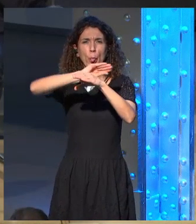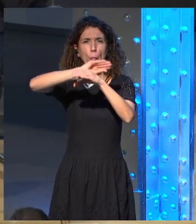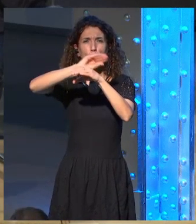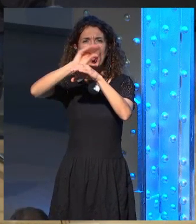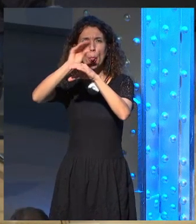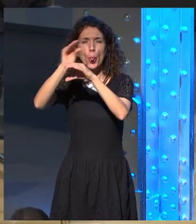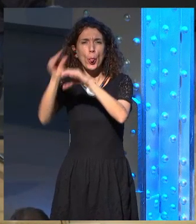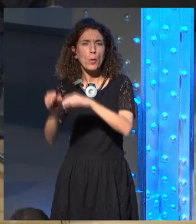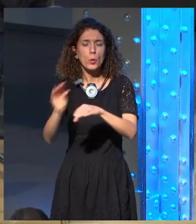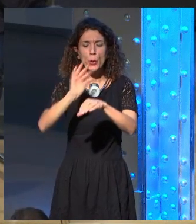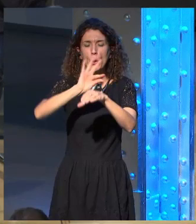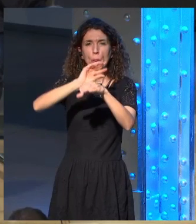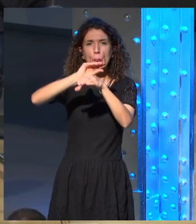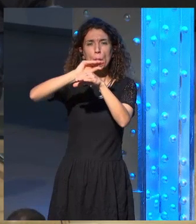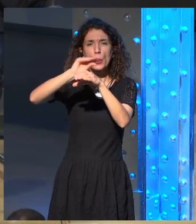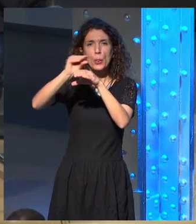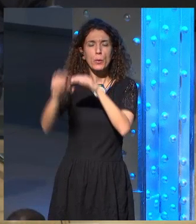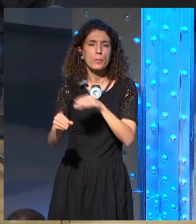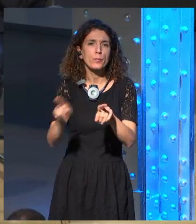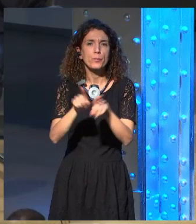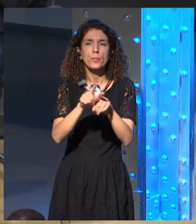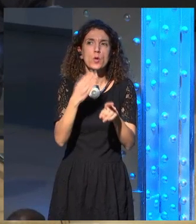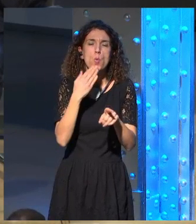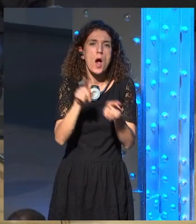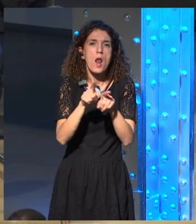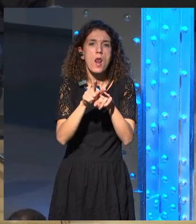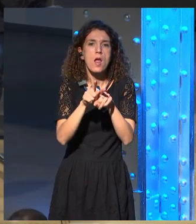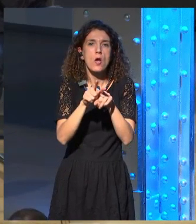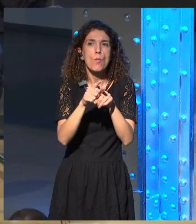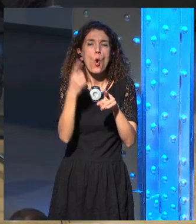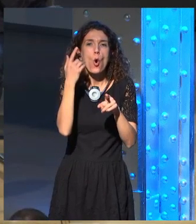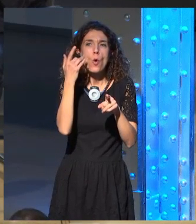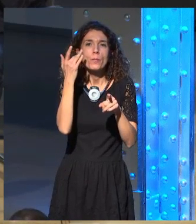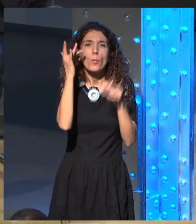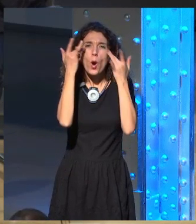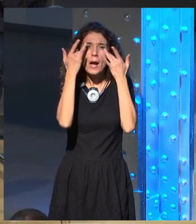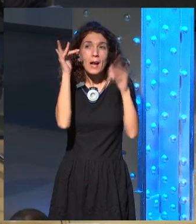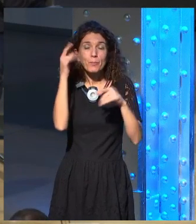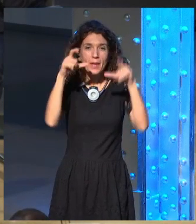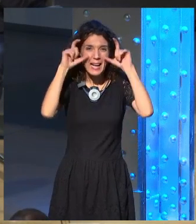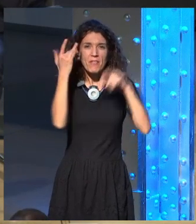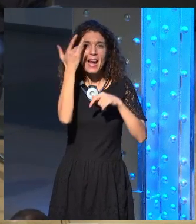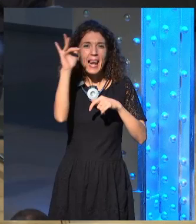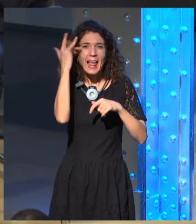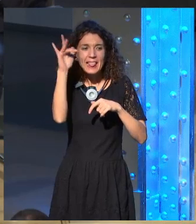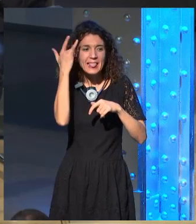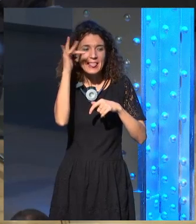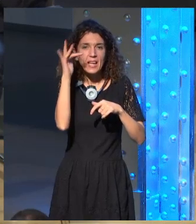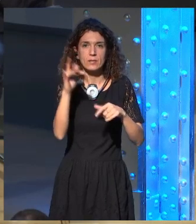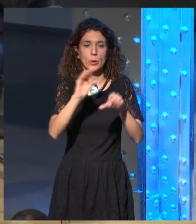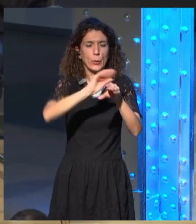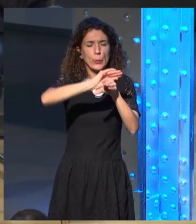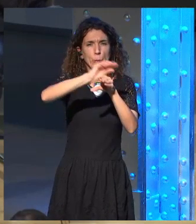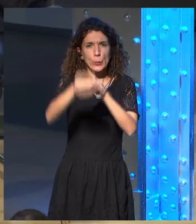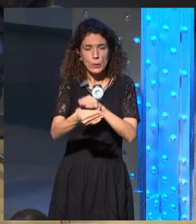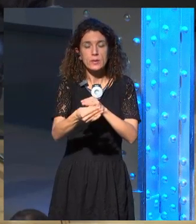como una película, es decir, como una lente de contacto o unas gafas en los ojos de alguien. Y